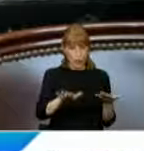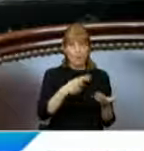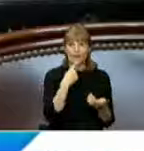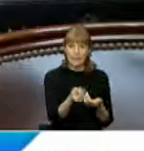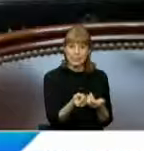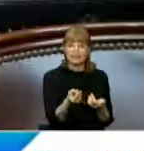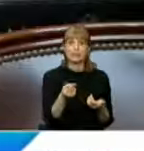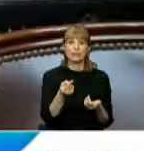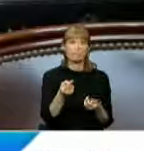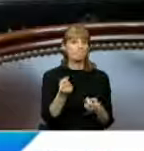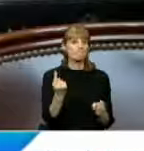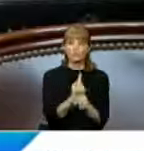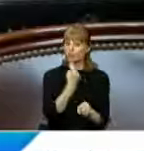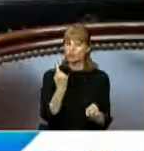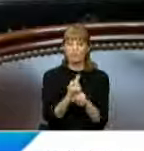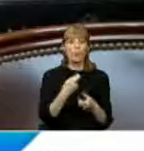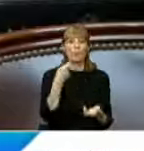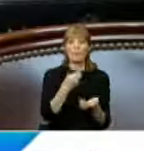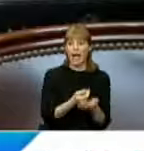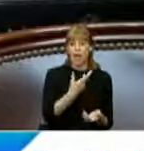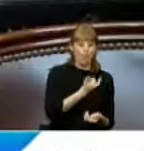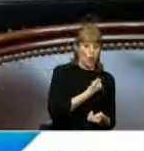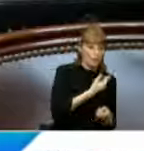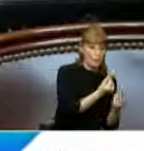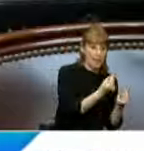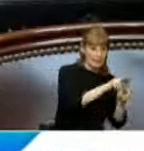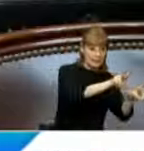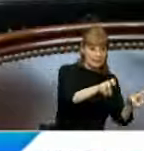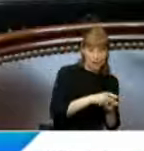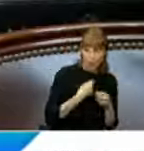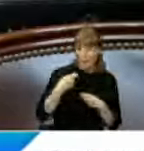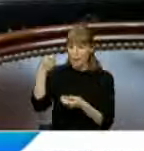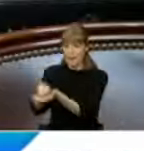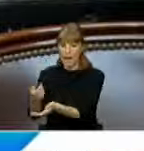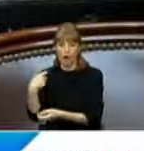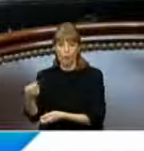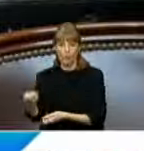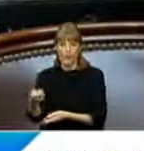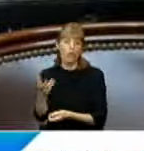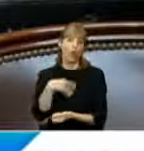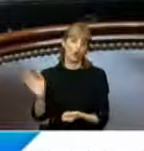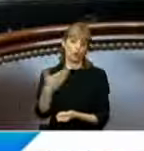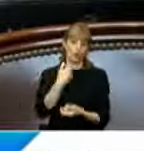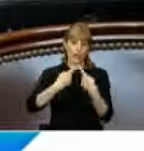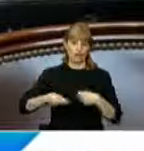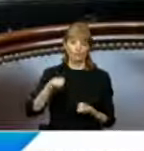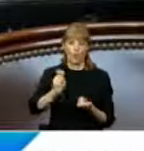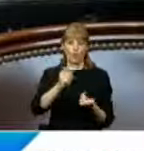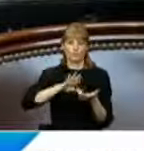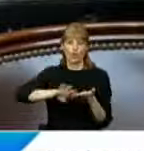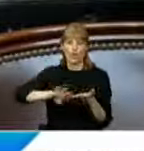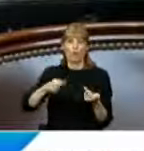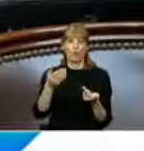que no hay posibilidad de saber de dónde van a sacar la plata para pagar todo lo que quieren pagar, los juicios, la deuda,